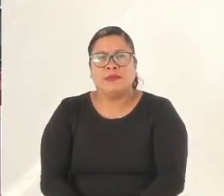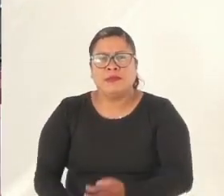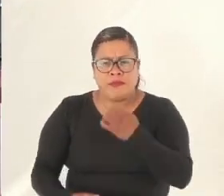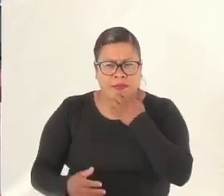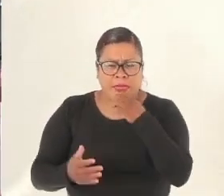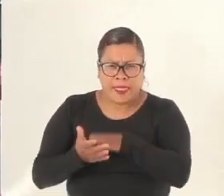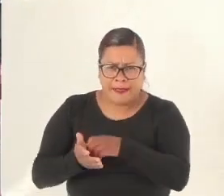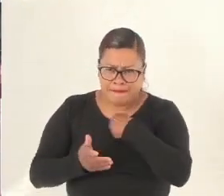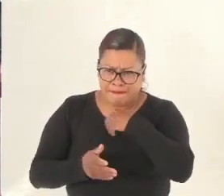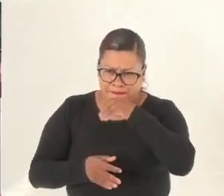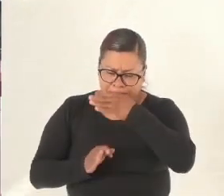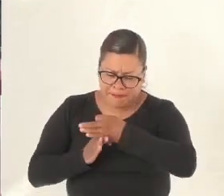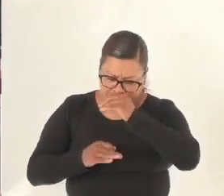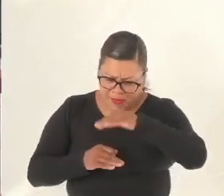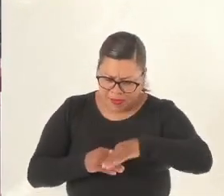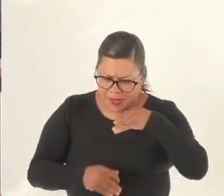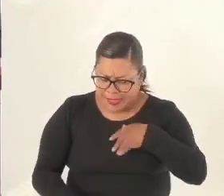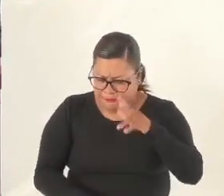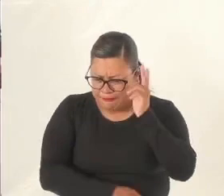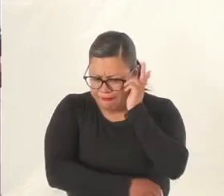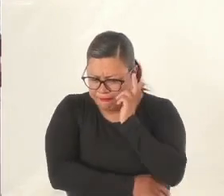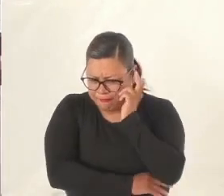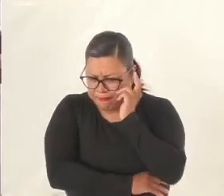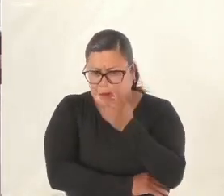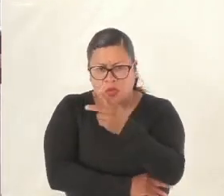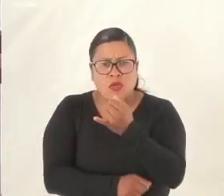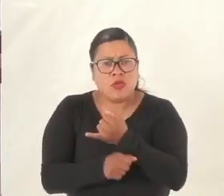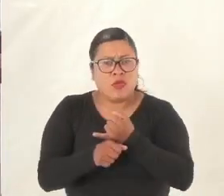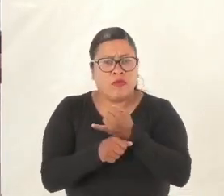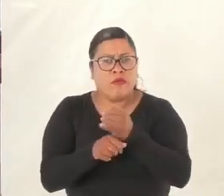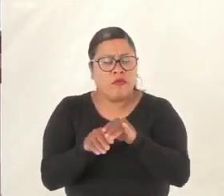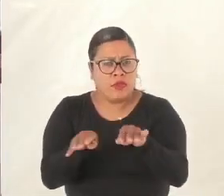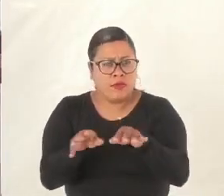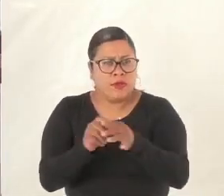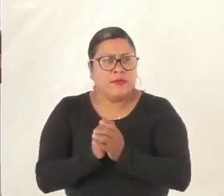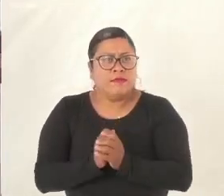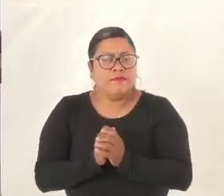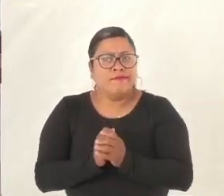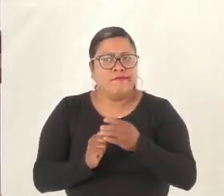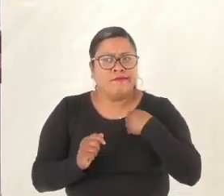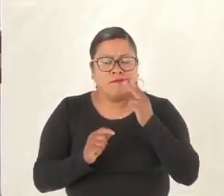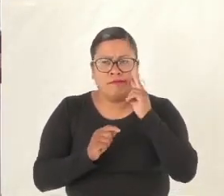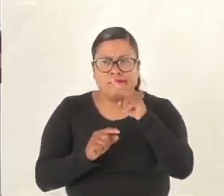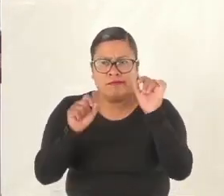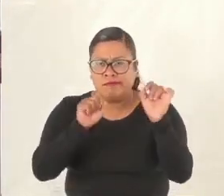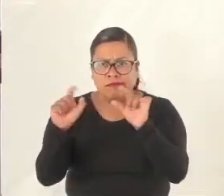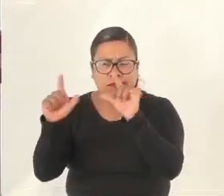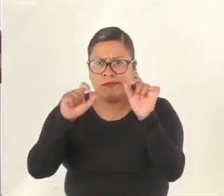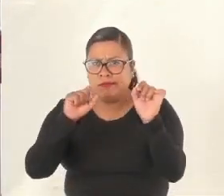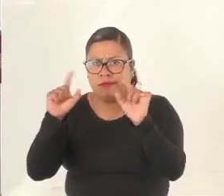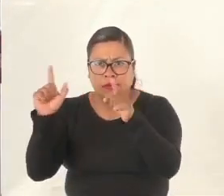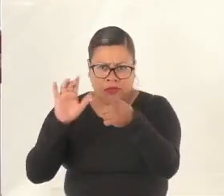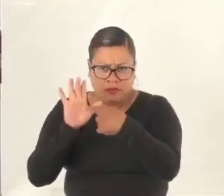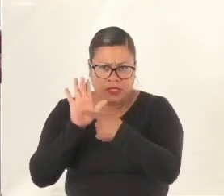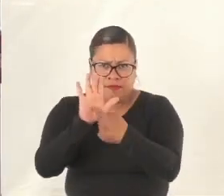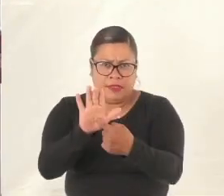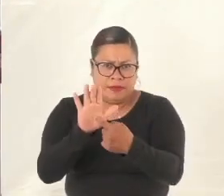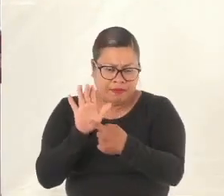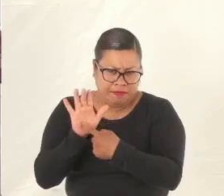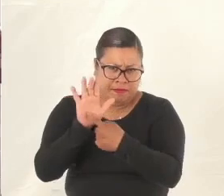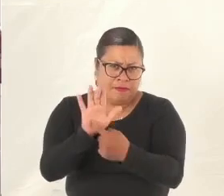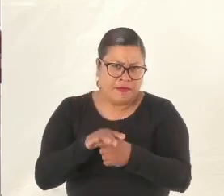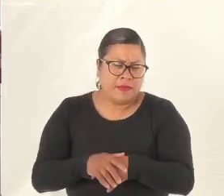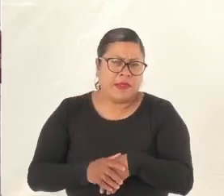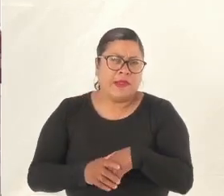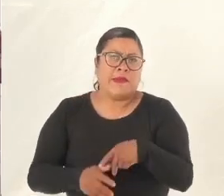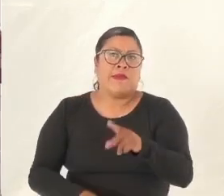escuchado detenidamente su informe así como viendo las imágenes y las cifras que nos muestran y